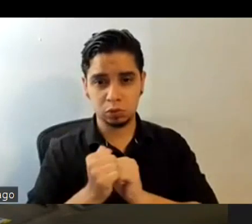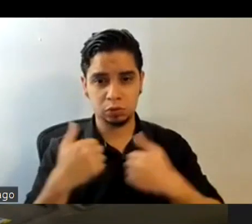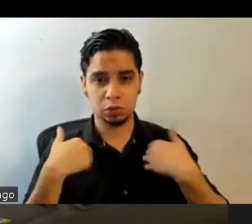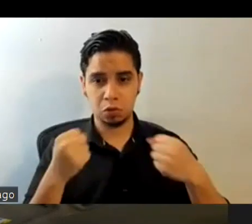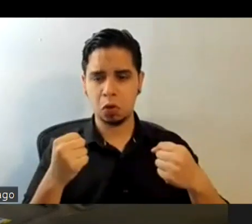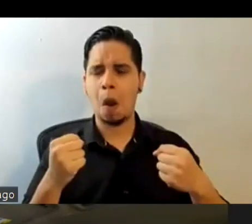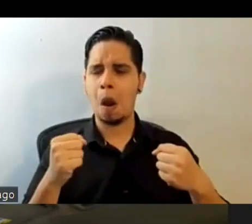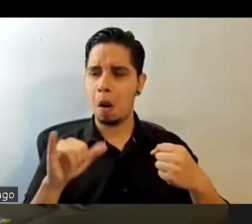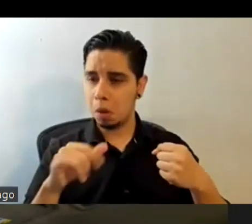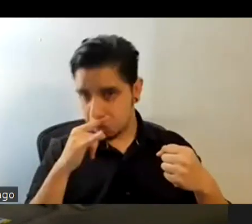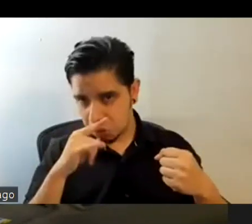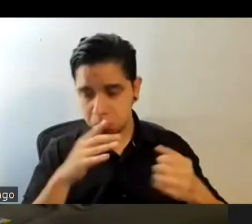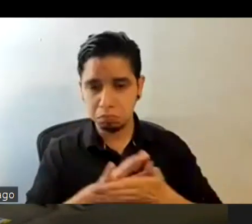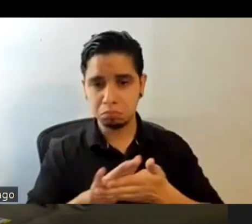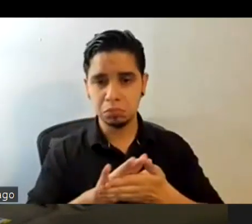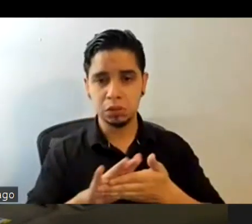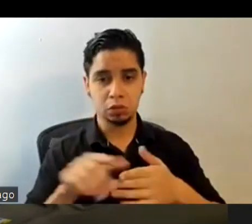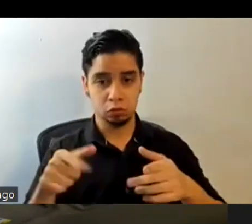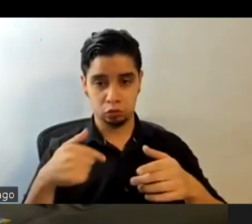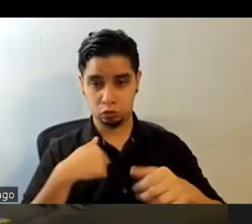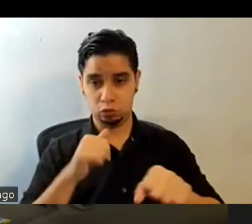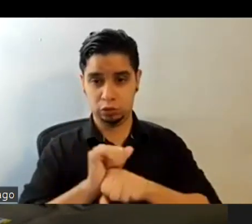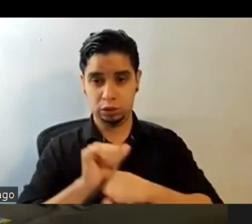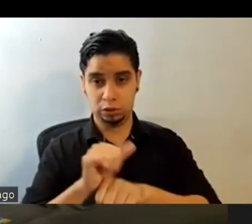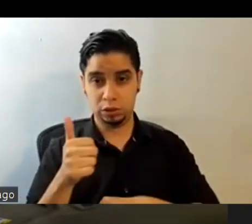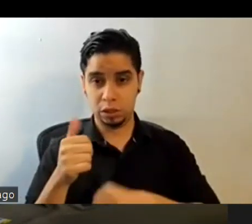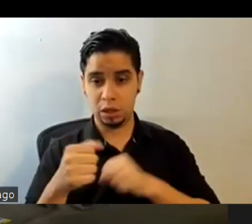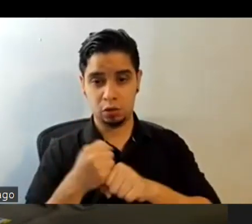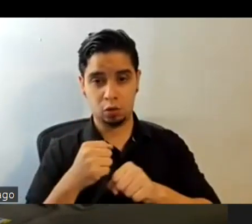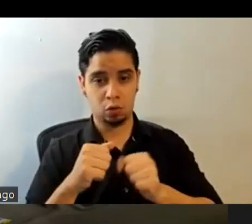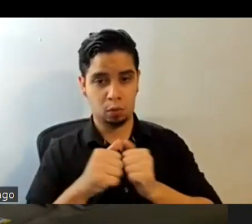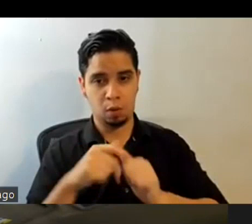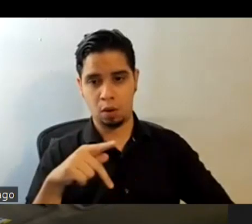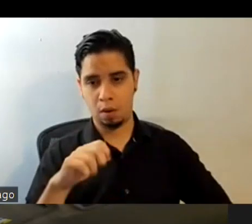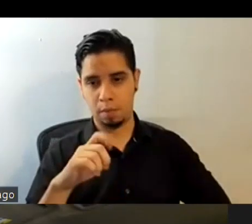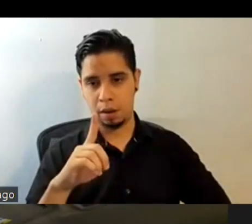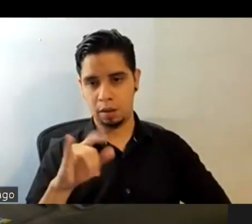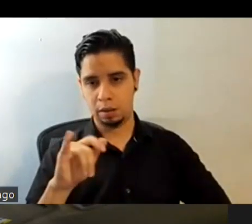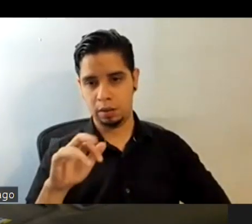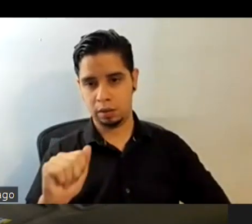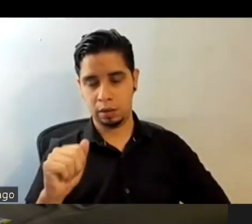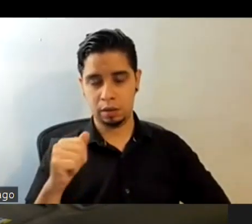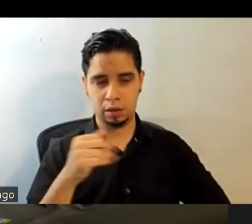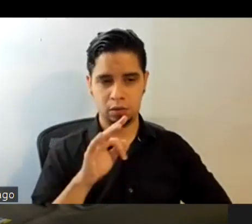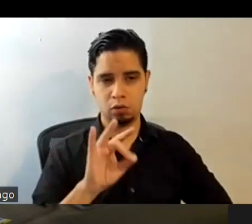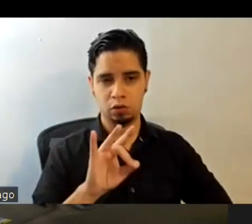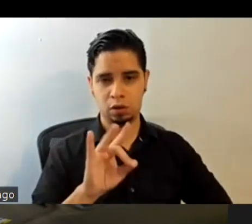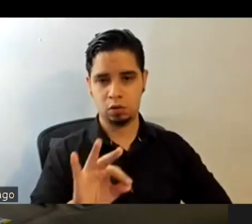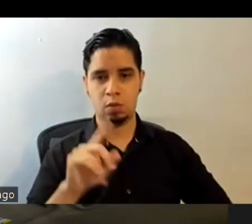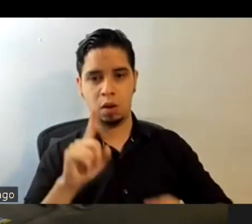la atención en ese aspecto y trabajé prácticamente 10 años como pediatra, desde el 1989 hasta